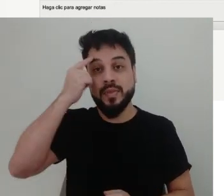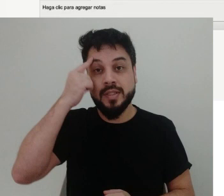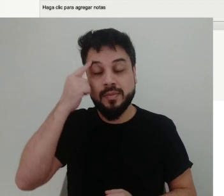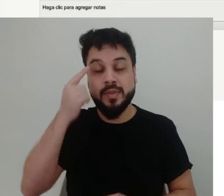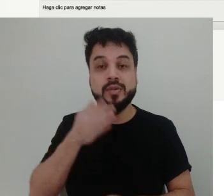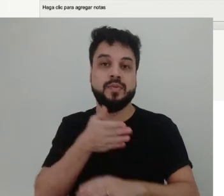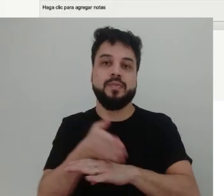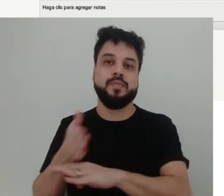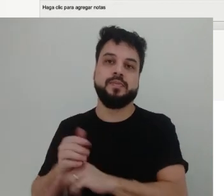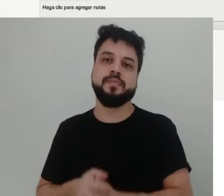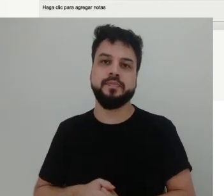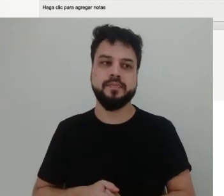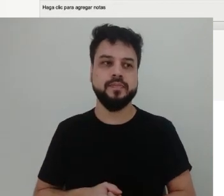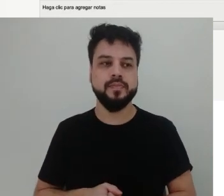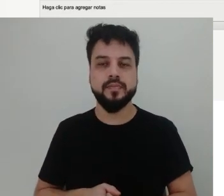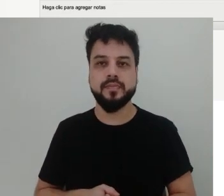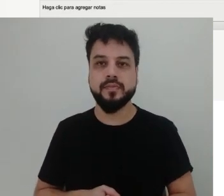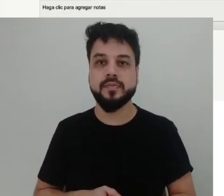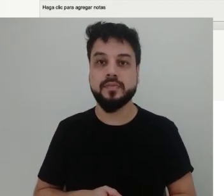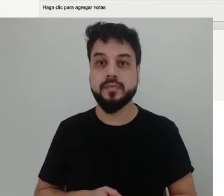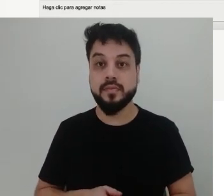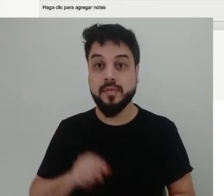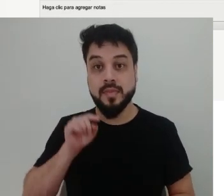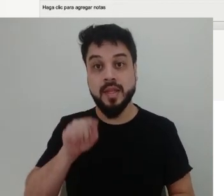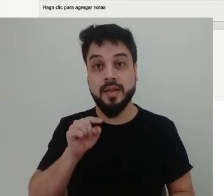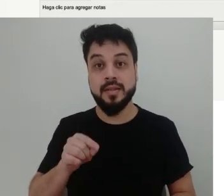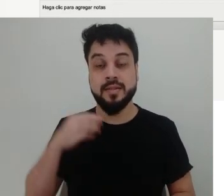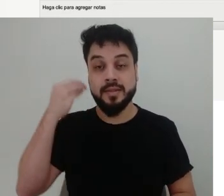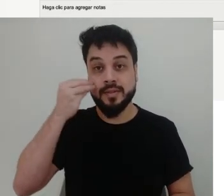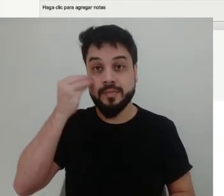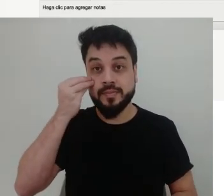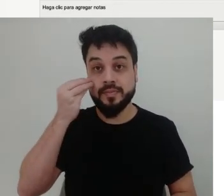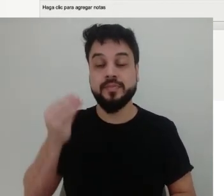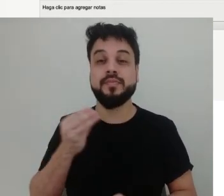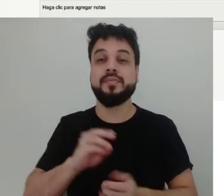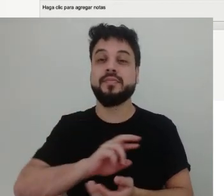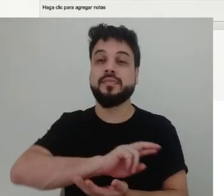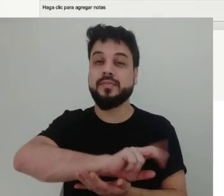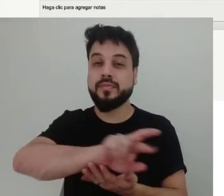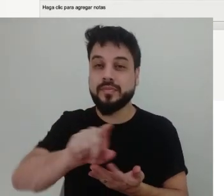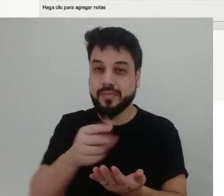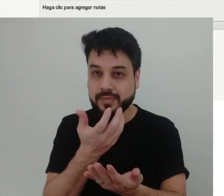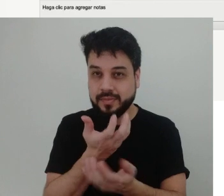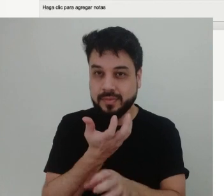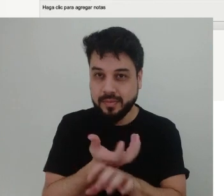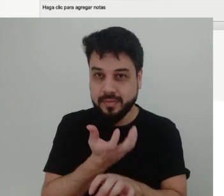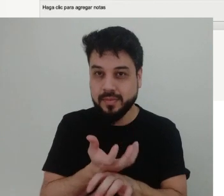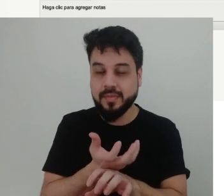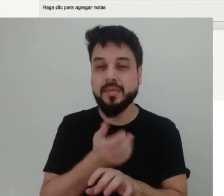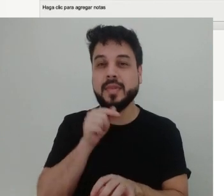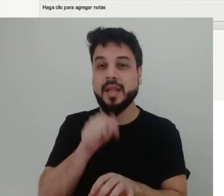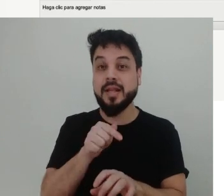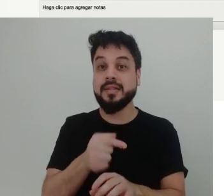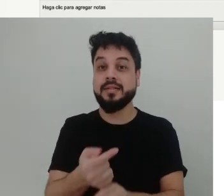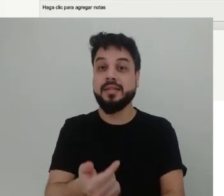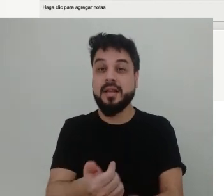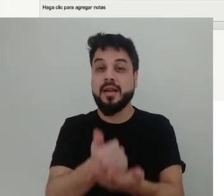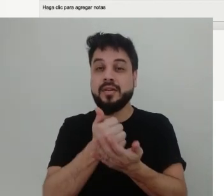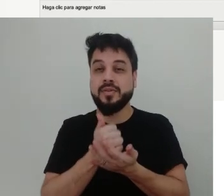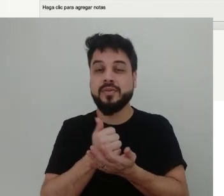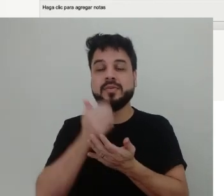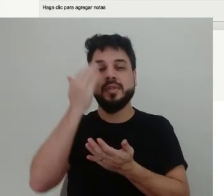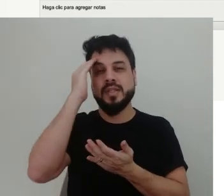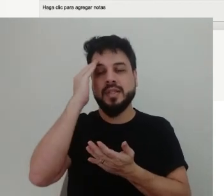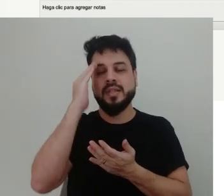las relaciones que hay entre los distintos componentes del territorio. Abre paso en este sentido al juego entre niños